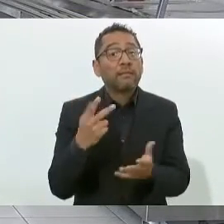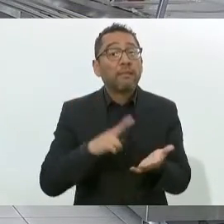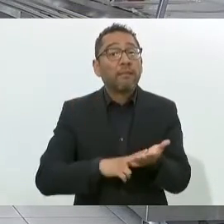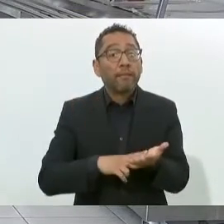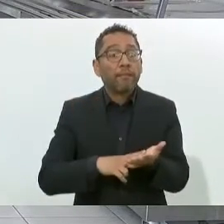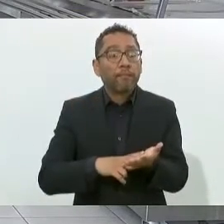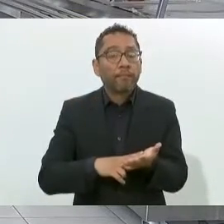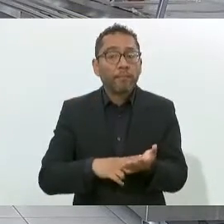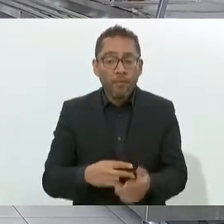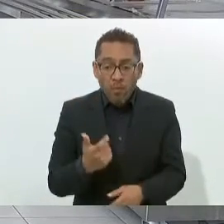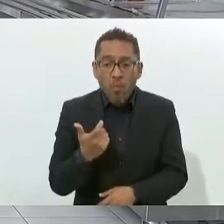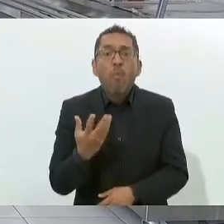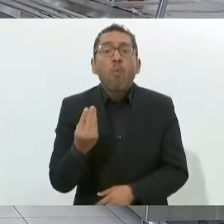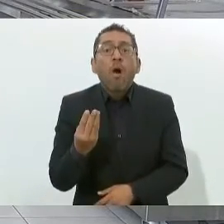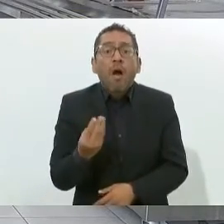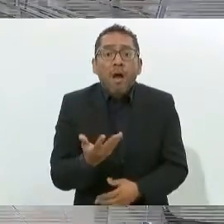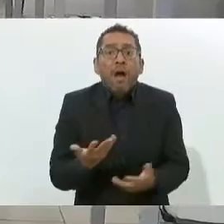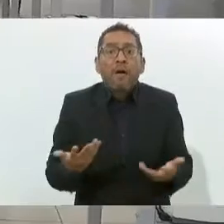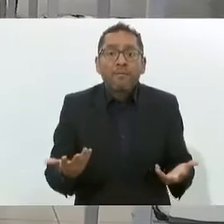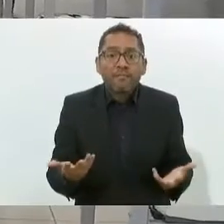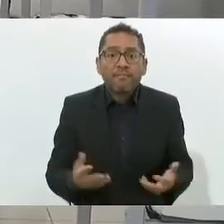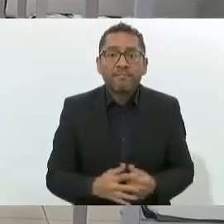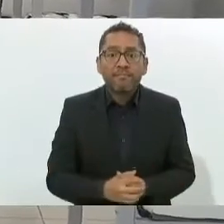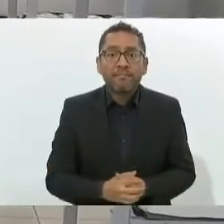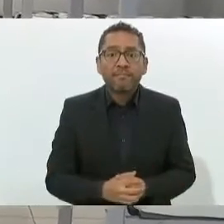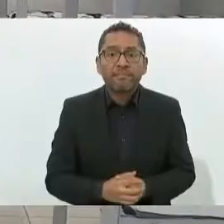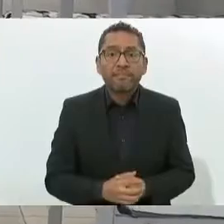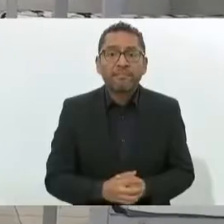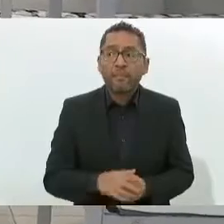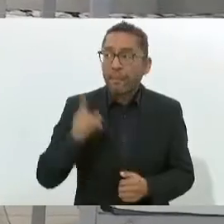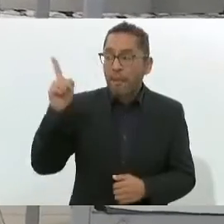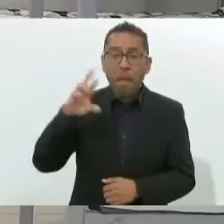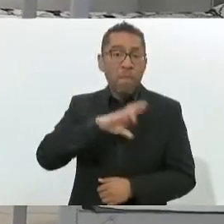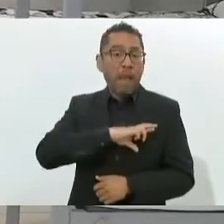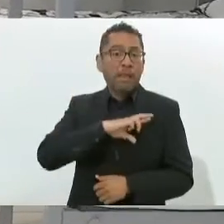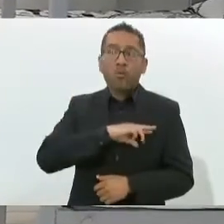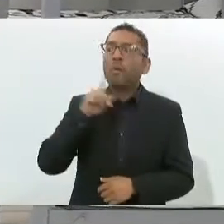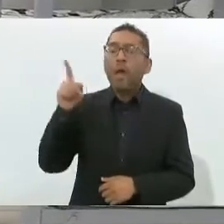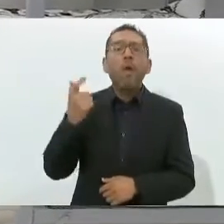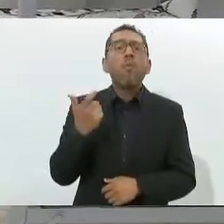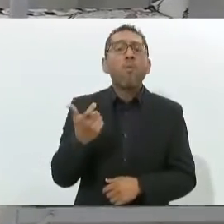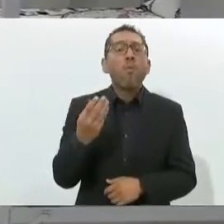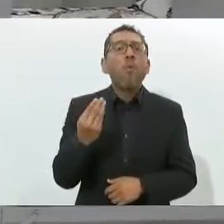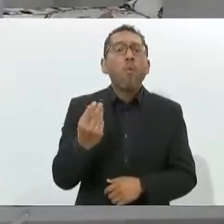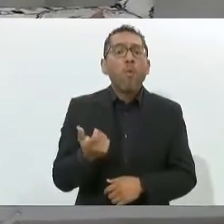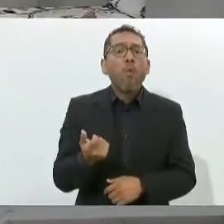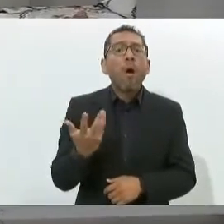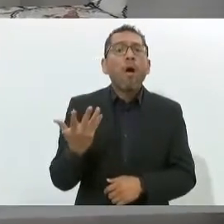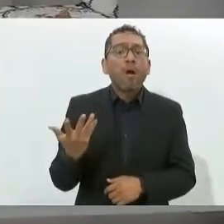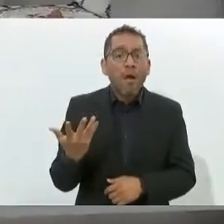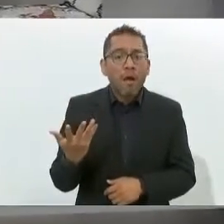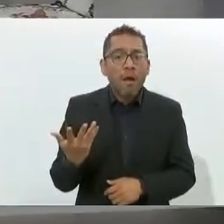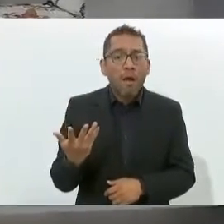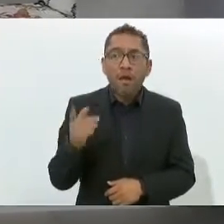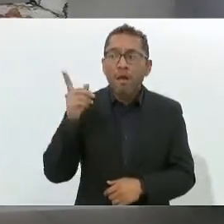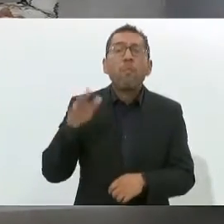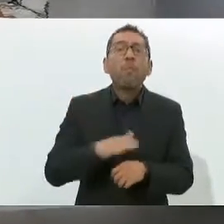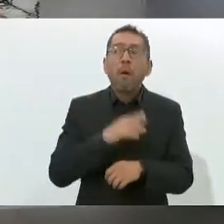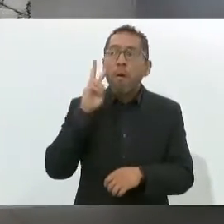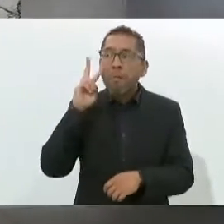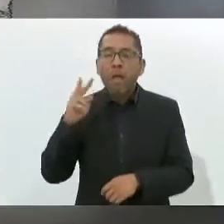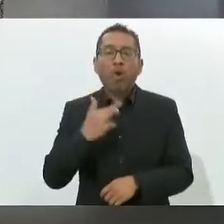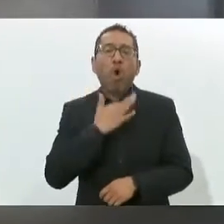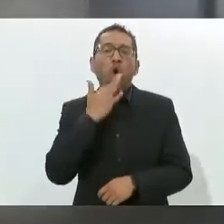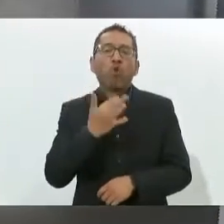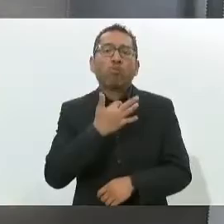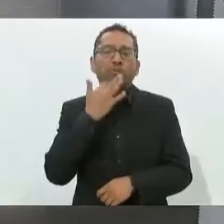¿Cuánto cobrarían los particulares con el sistema de corrupción y de